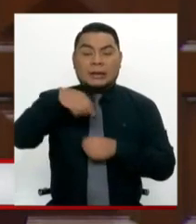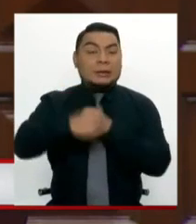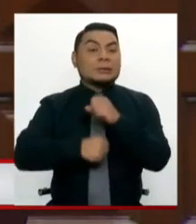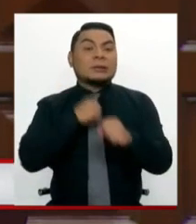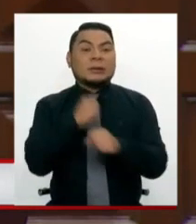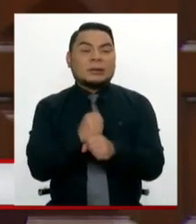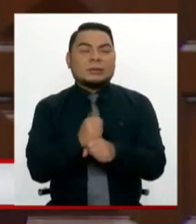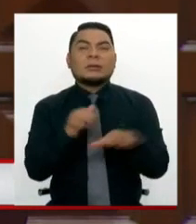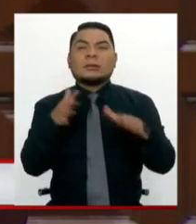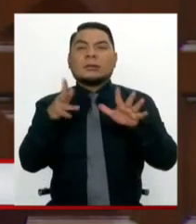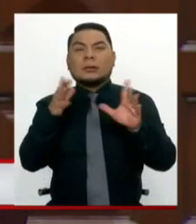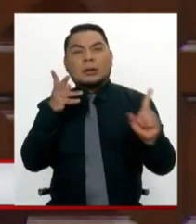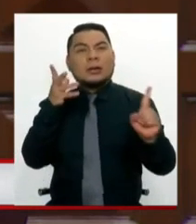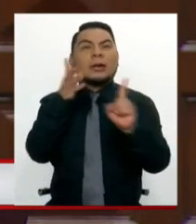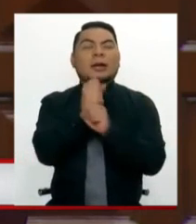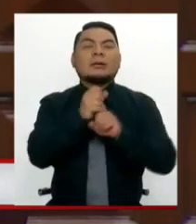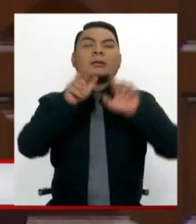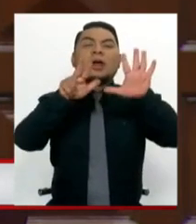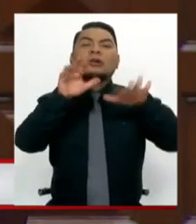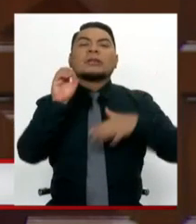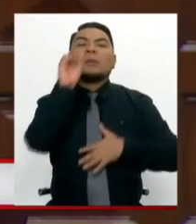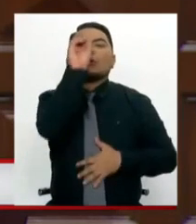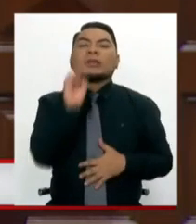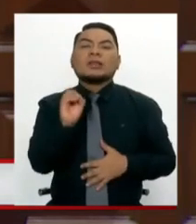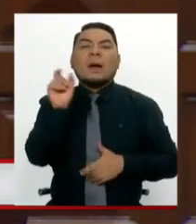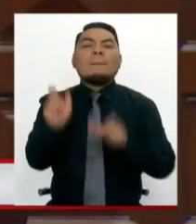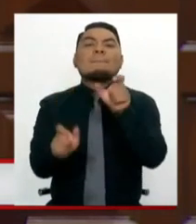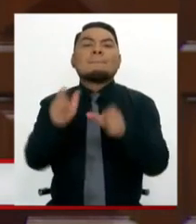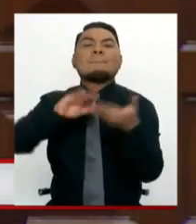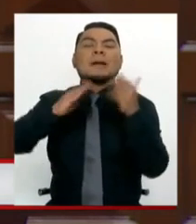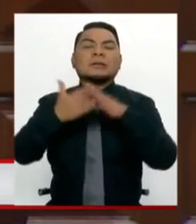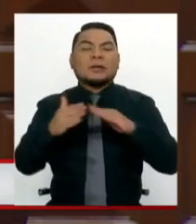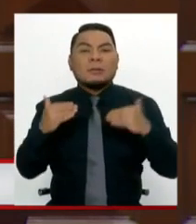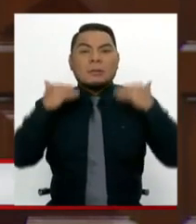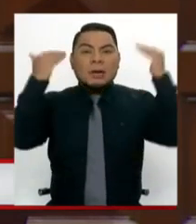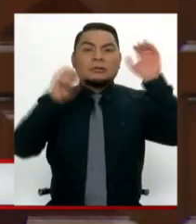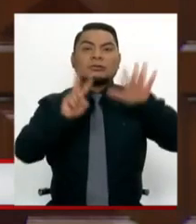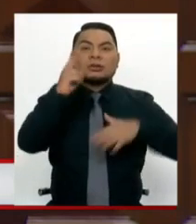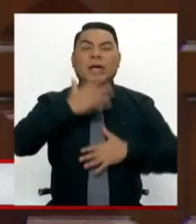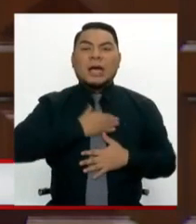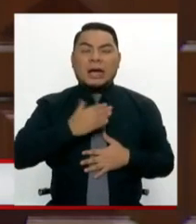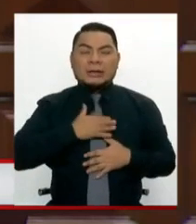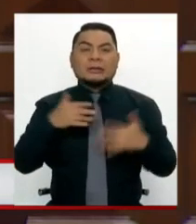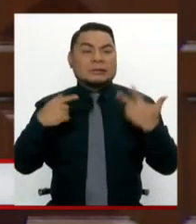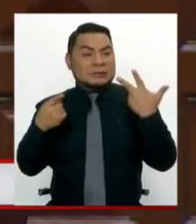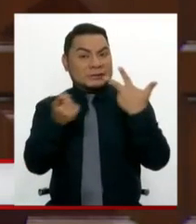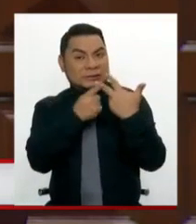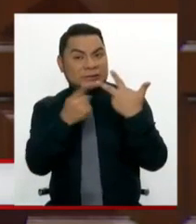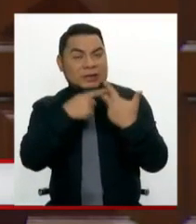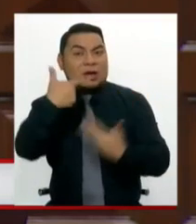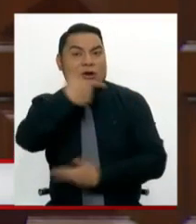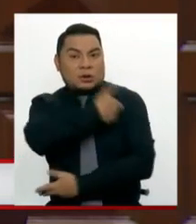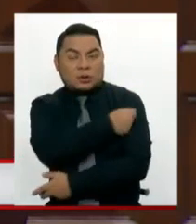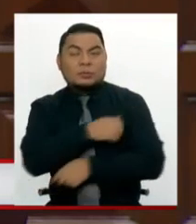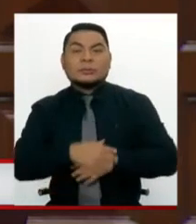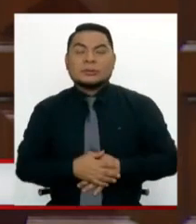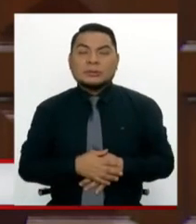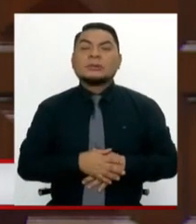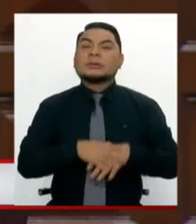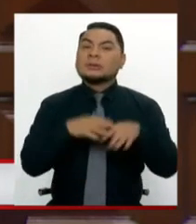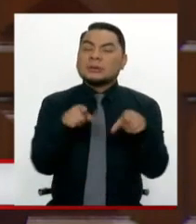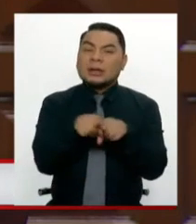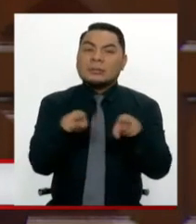año es alcanzar el 80% de la población mayor de 12 años con tercera dosis de vacunas